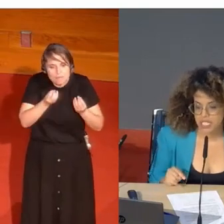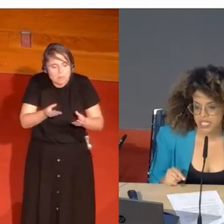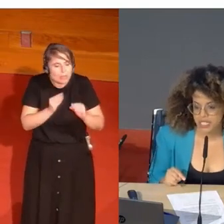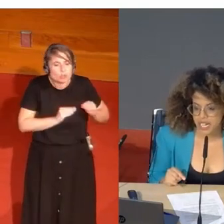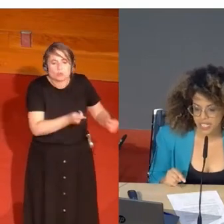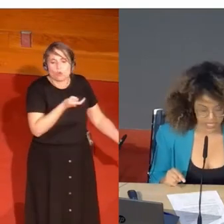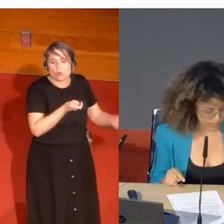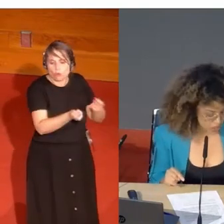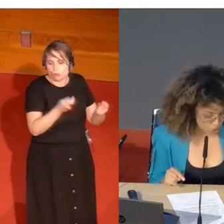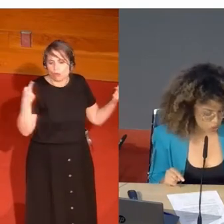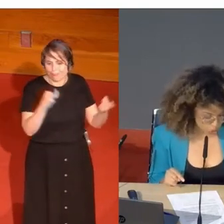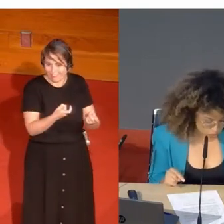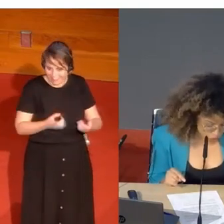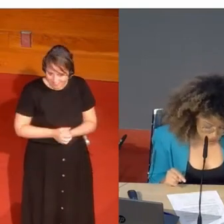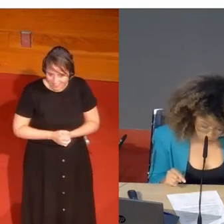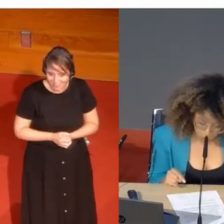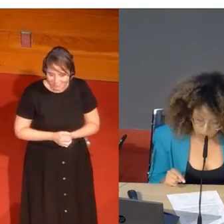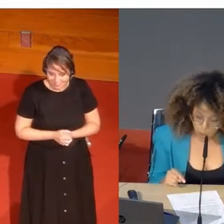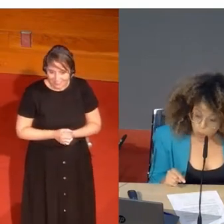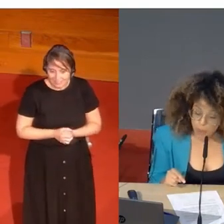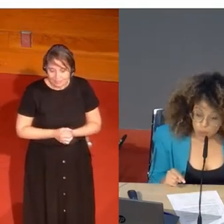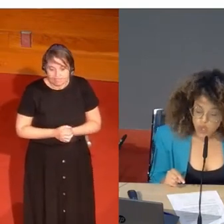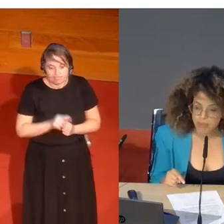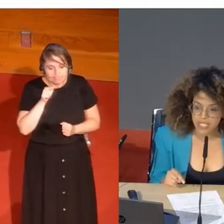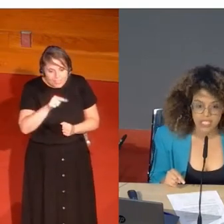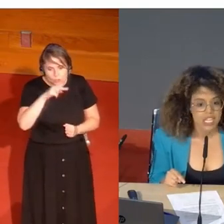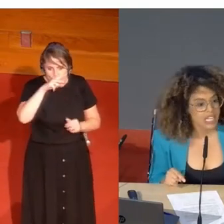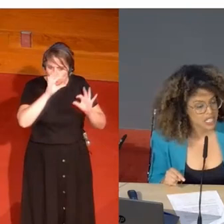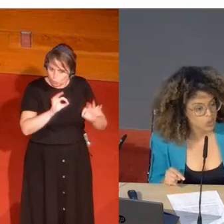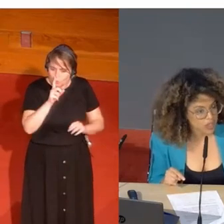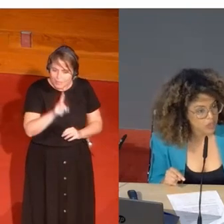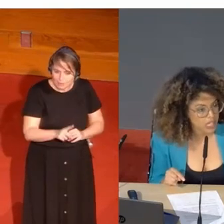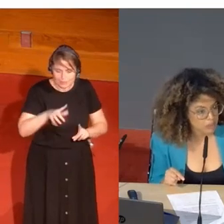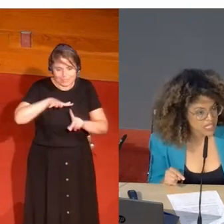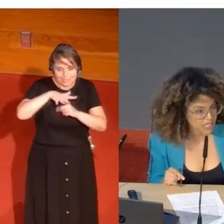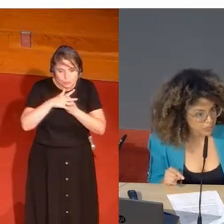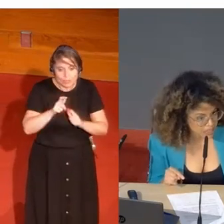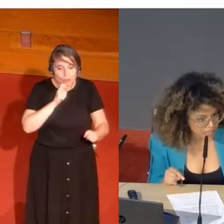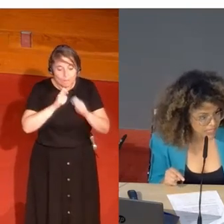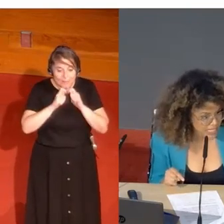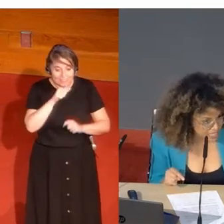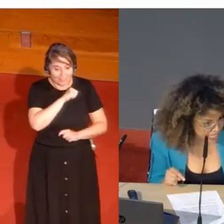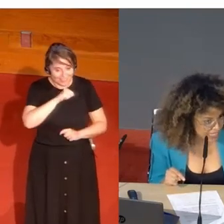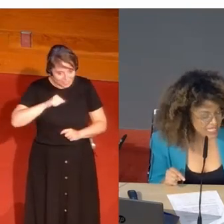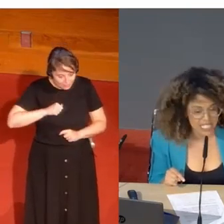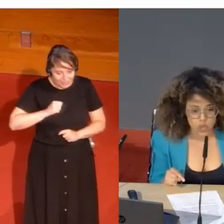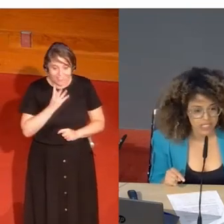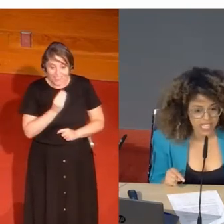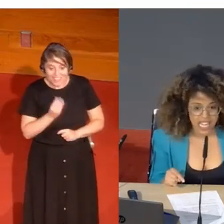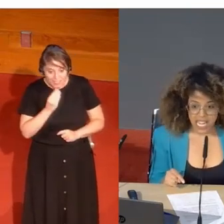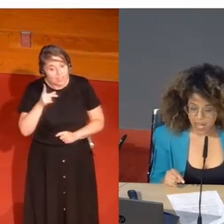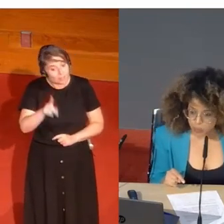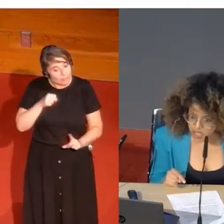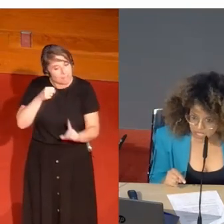eh la guerra de hecho nos nos nos preocupa mucho también la situación de la prensa independiente israelí que